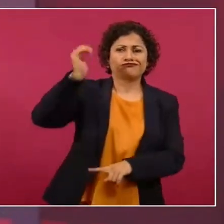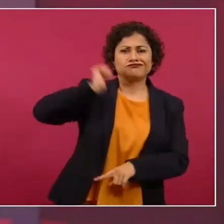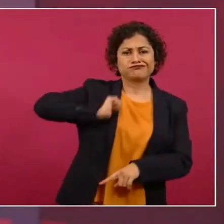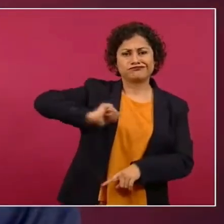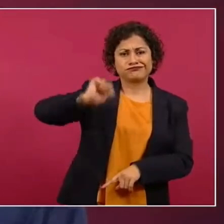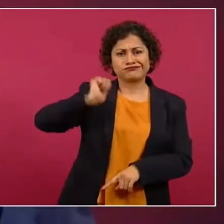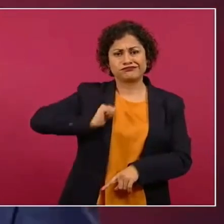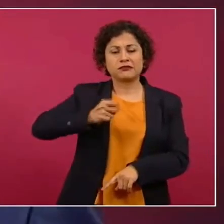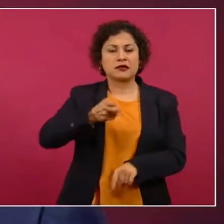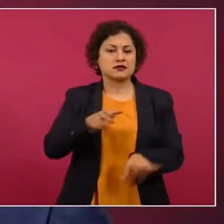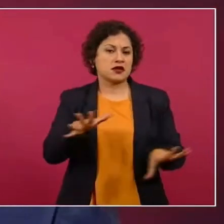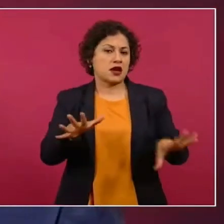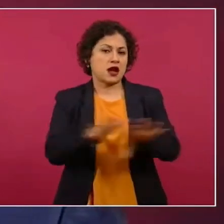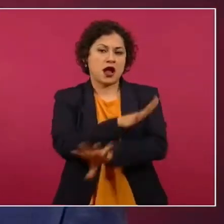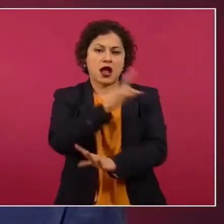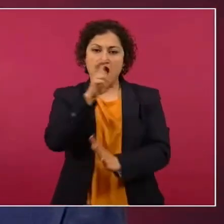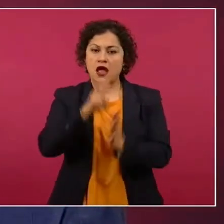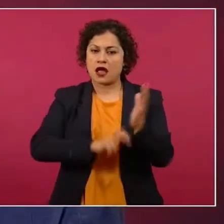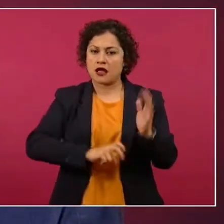no cambió,